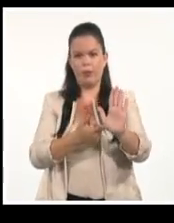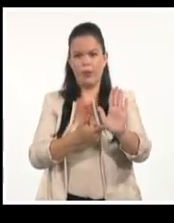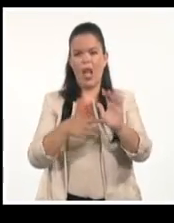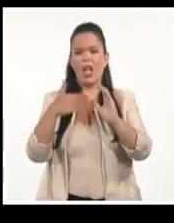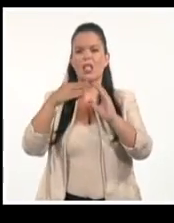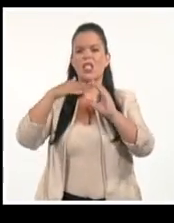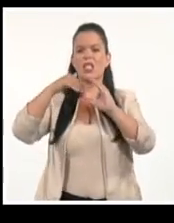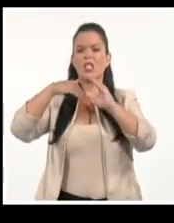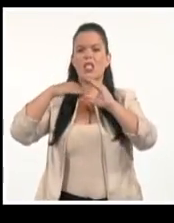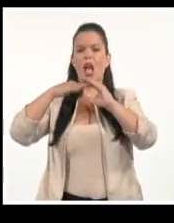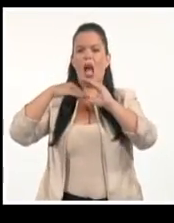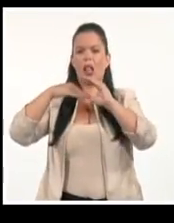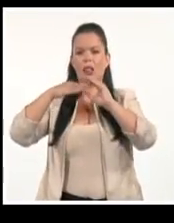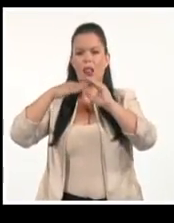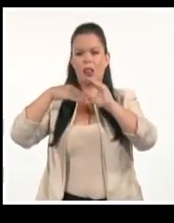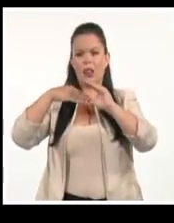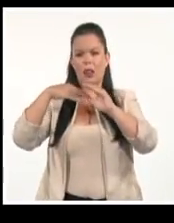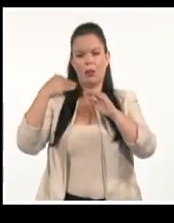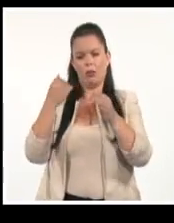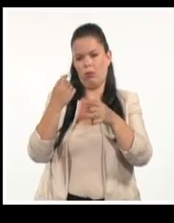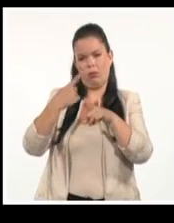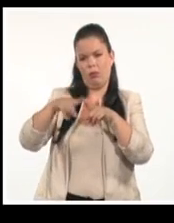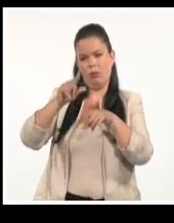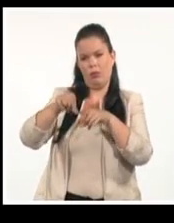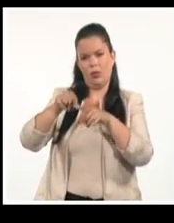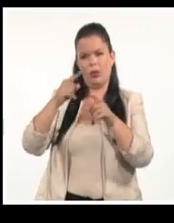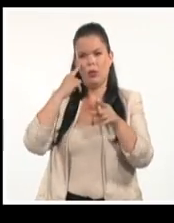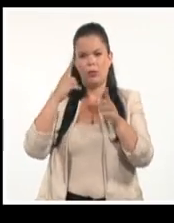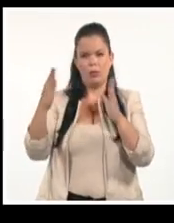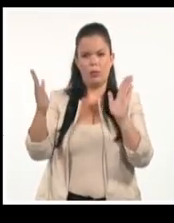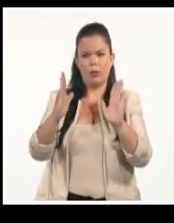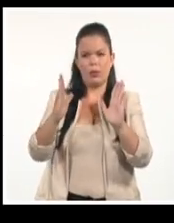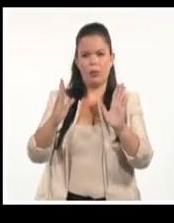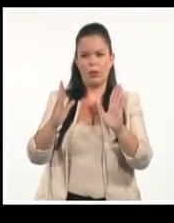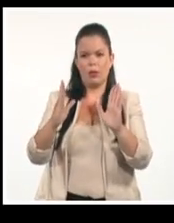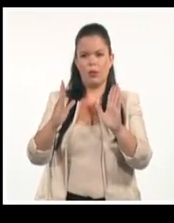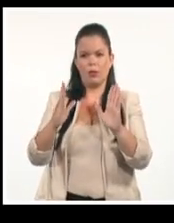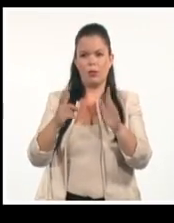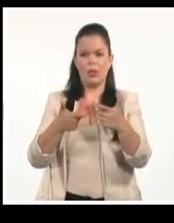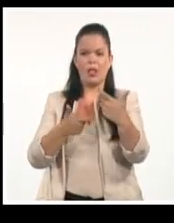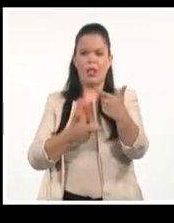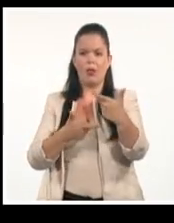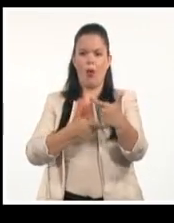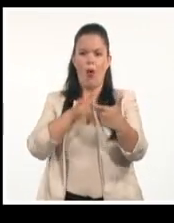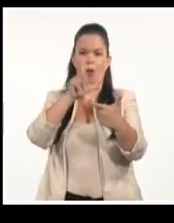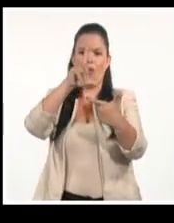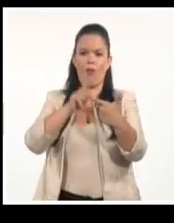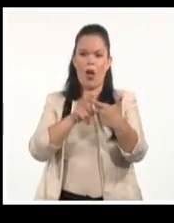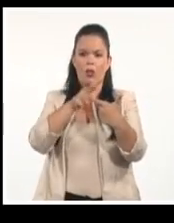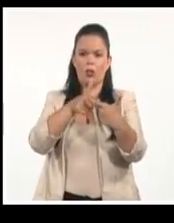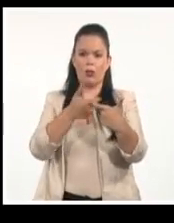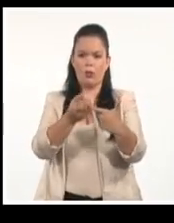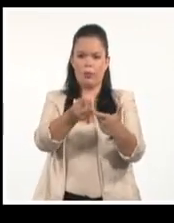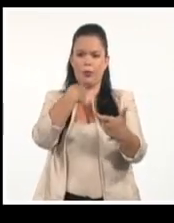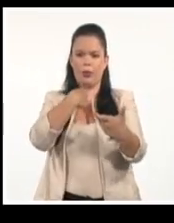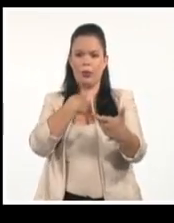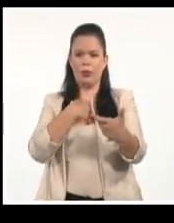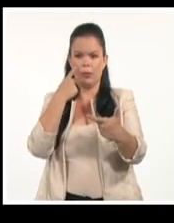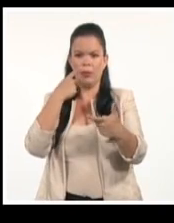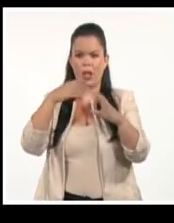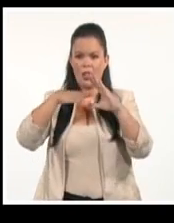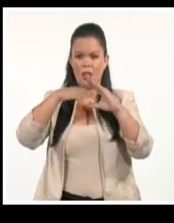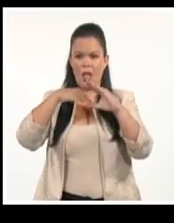ha sostenido con otra persona y esa persona nos los ha hecho llegar. Vean que es ella, Yudmila Barroso. Aquí está el chat con